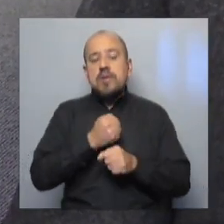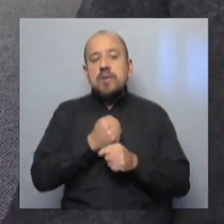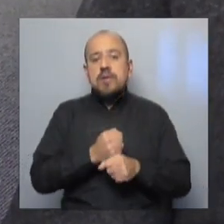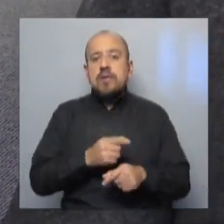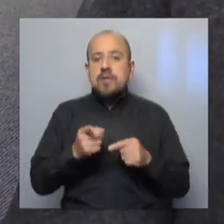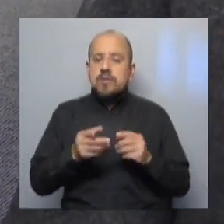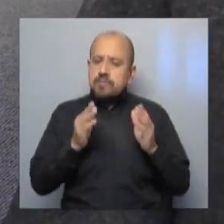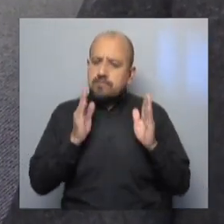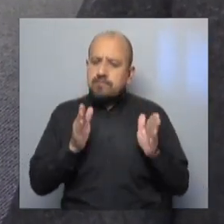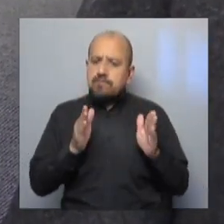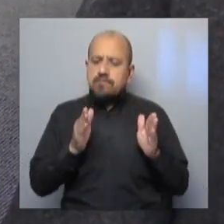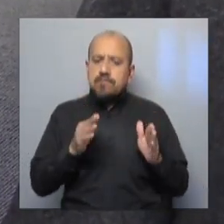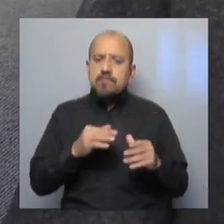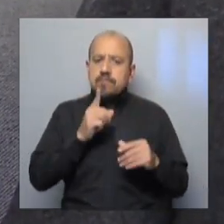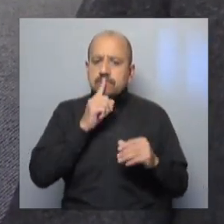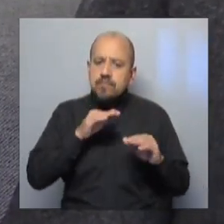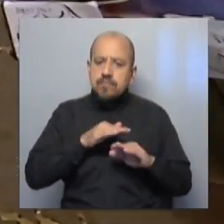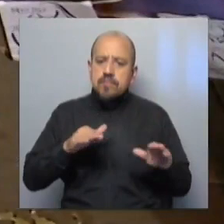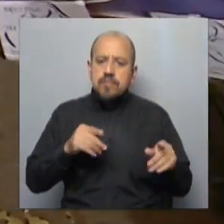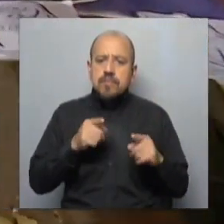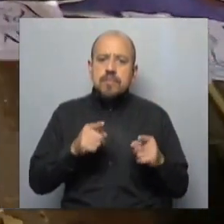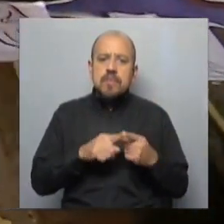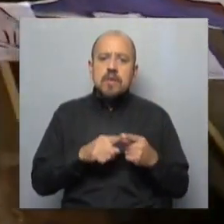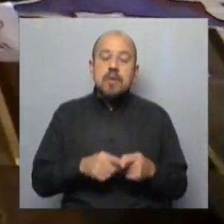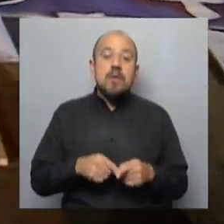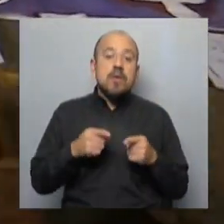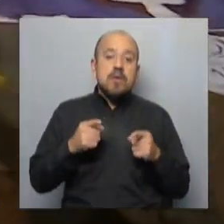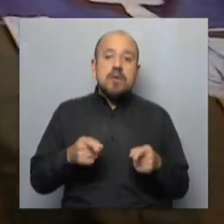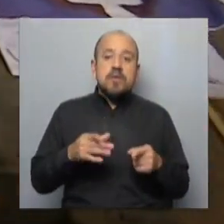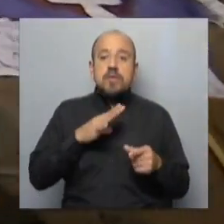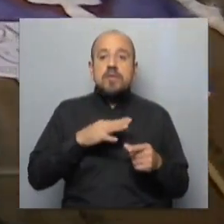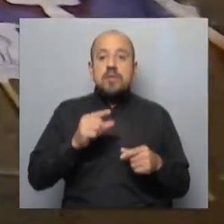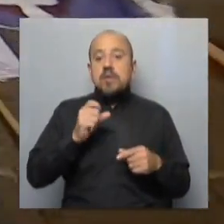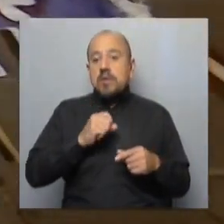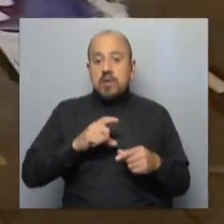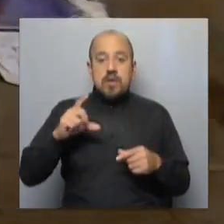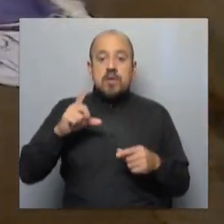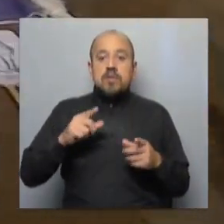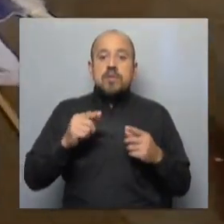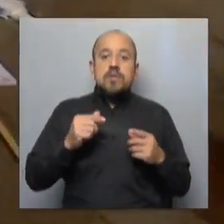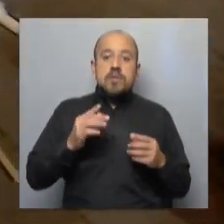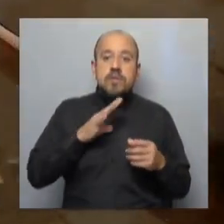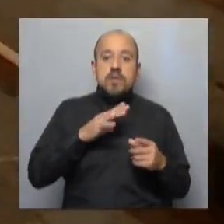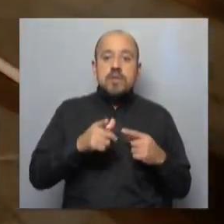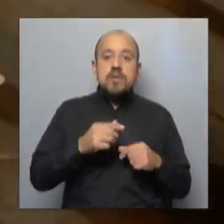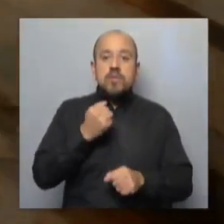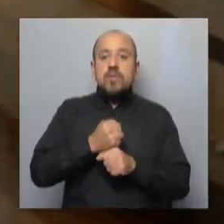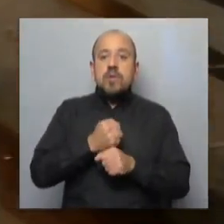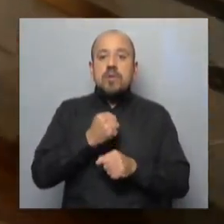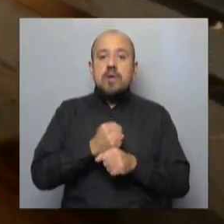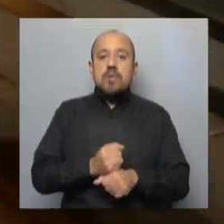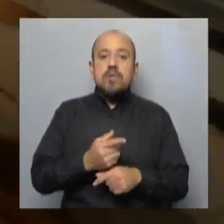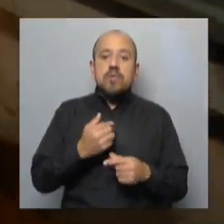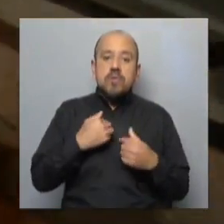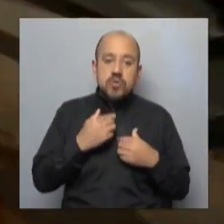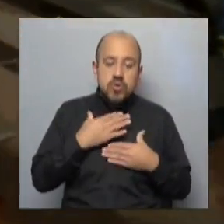rigurosa silencio si se quiere y bueno es que hay un crecimiento nuestro también parece que hay todo un trabajo interno